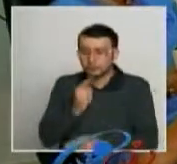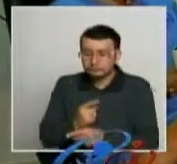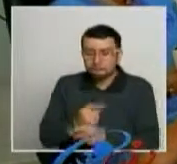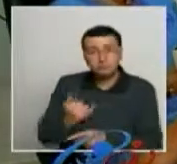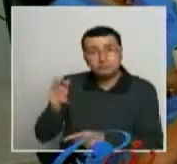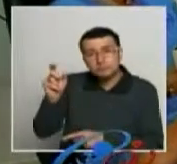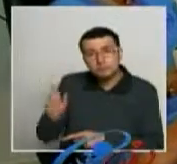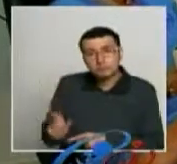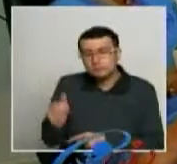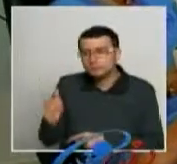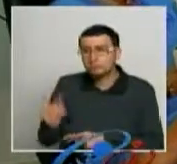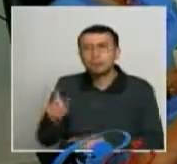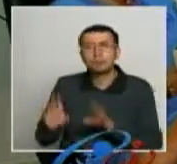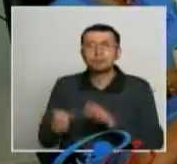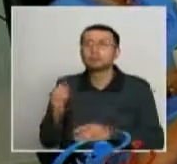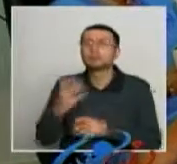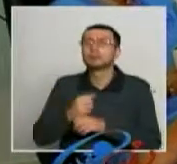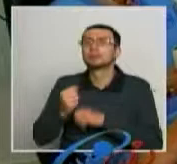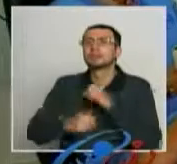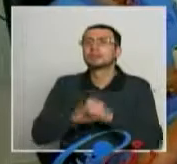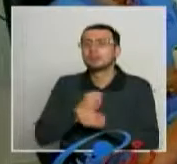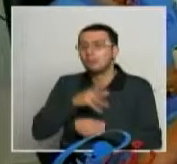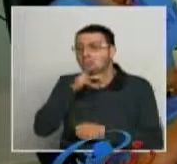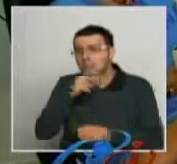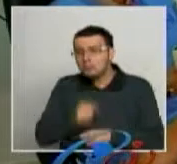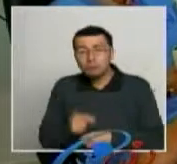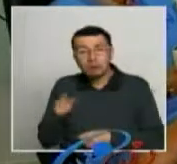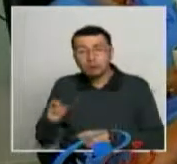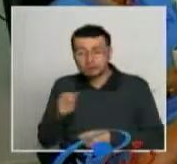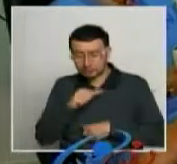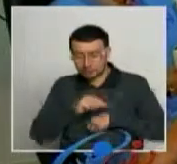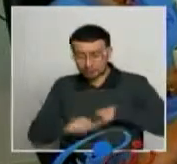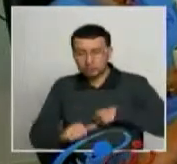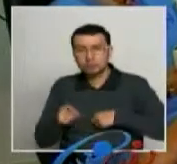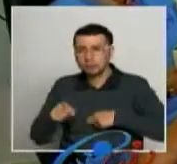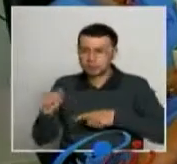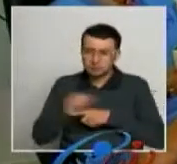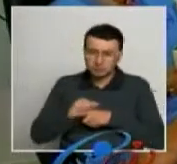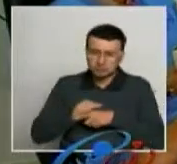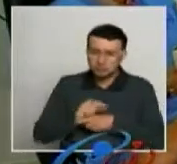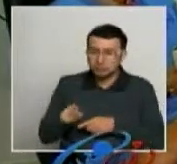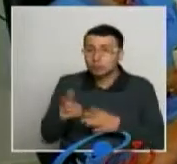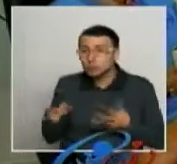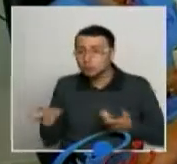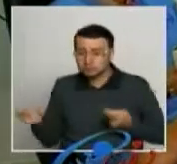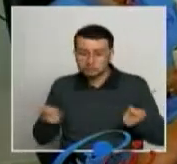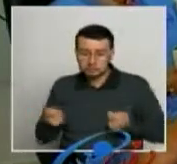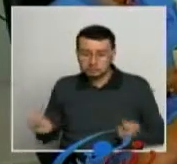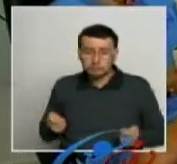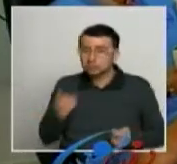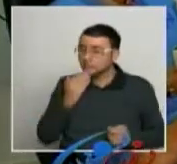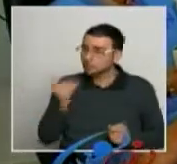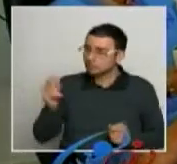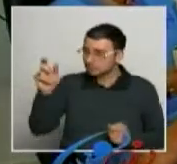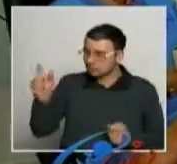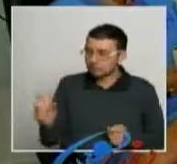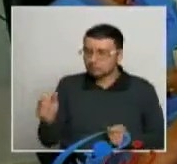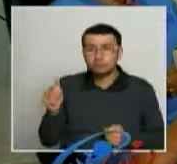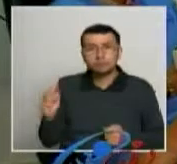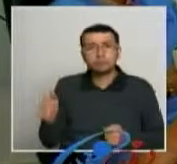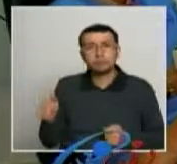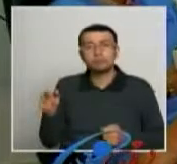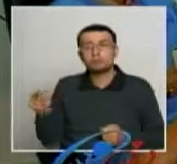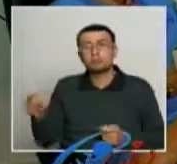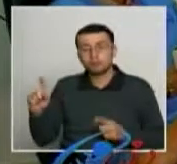paciente muchas veces de edad a los riesgos de cirugía es ensayar con los soportes elásticos. Si ese paciente nos mejora a nosotros